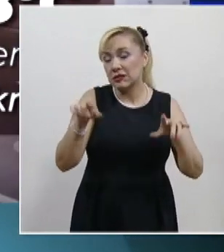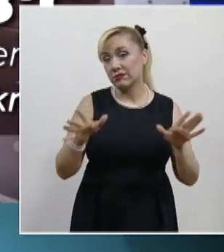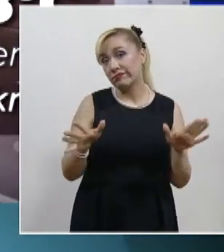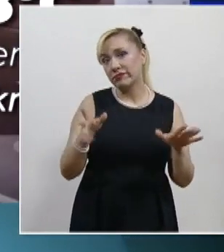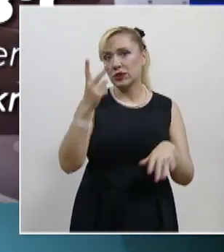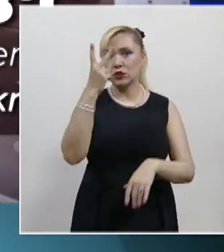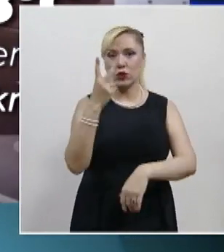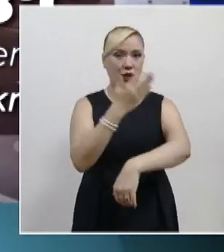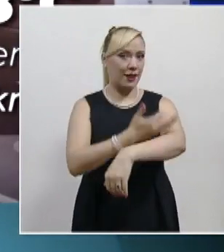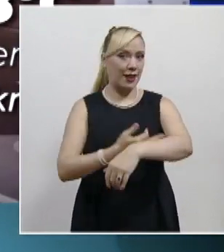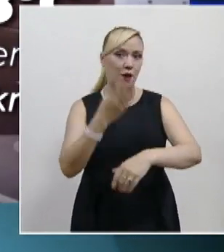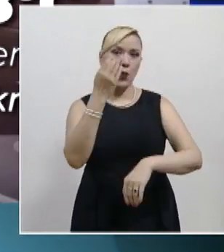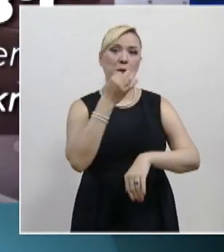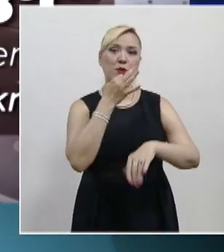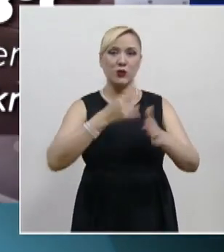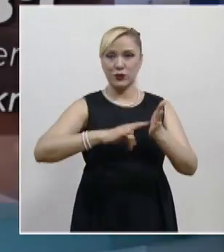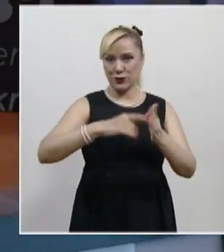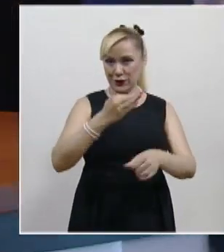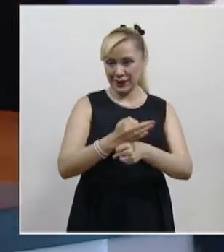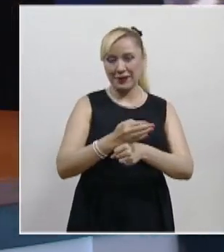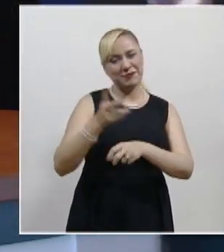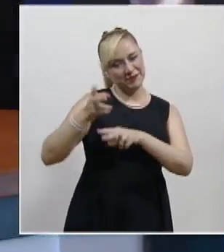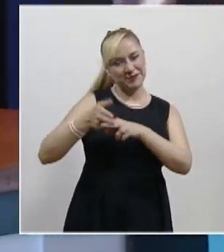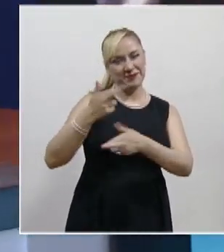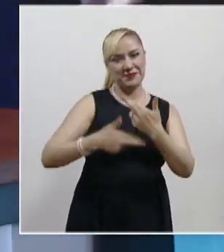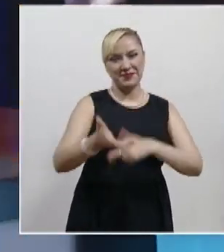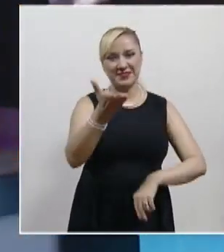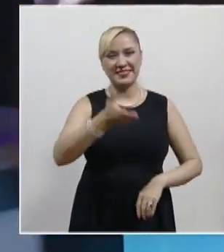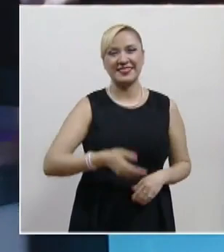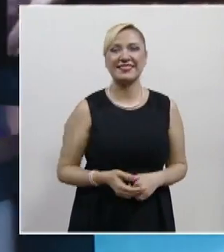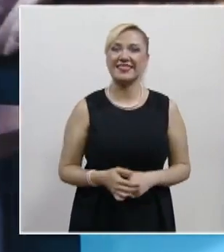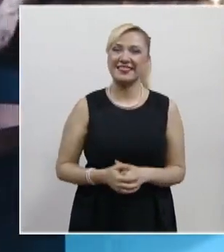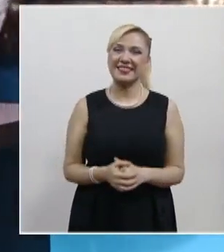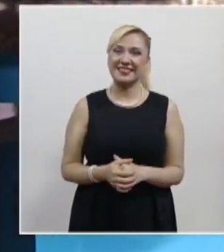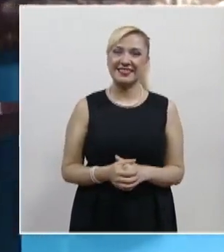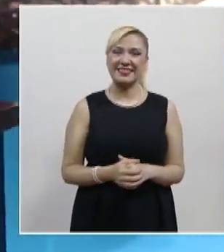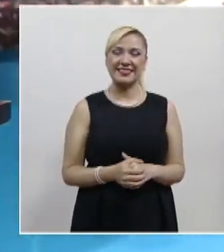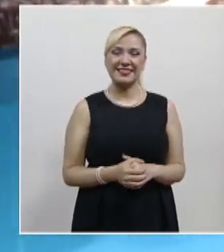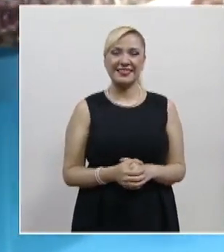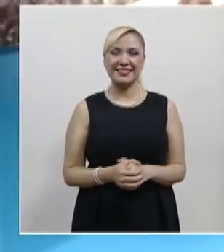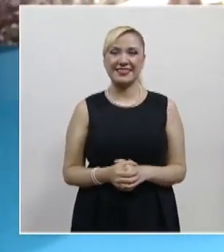con 9 minutos. Vamos a una pausa y continuamos.